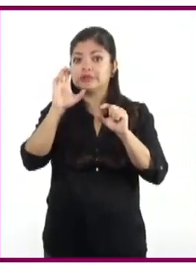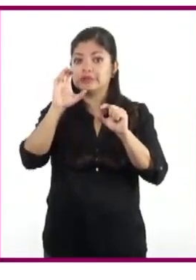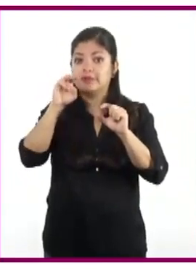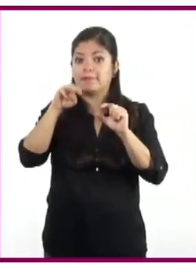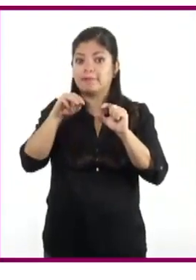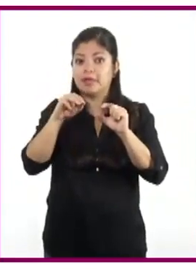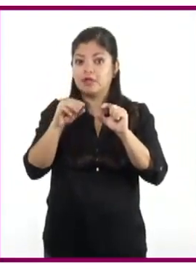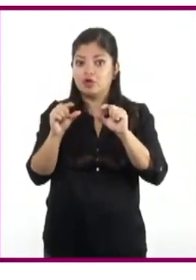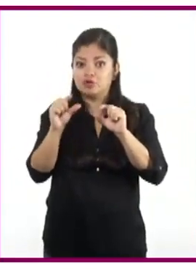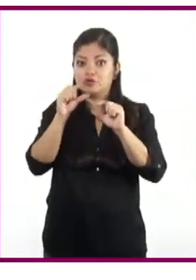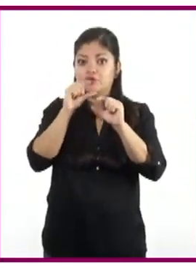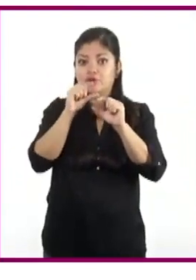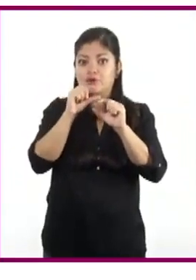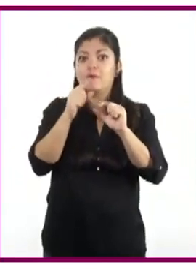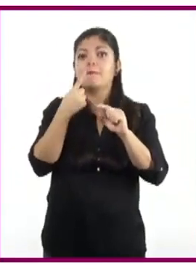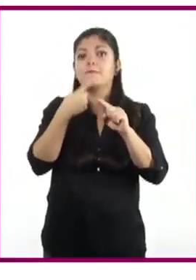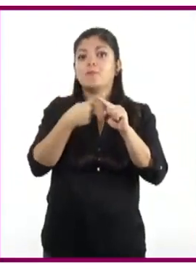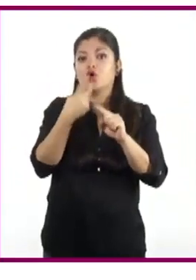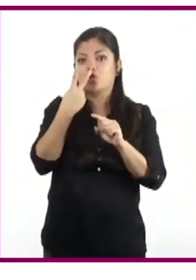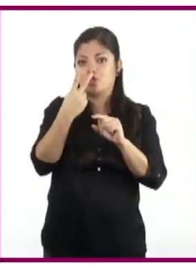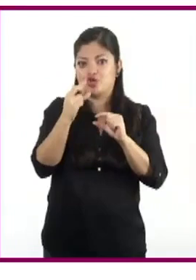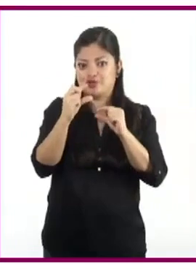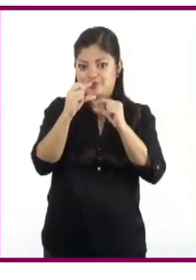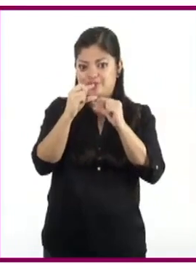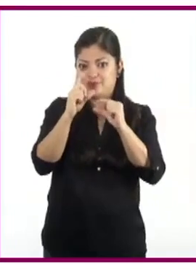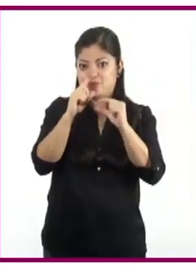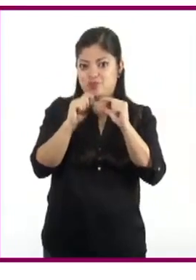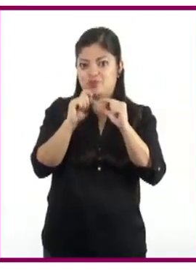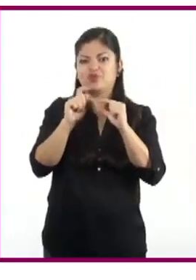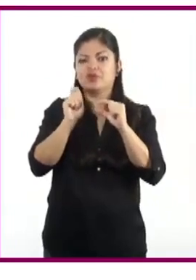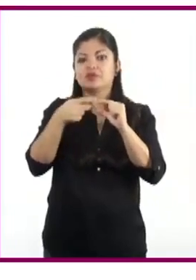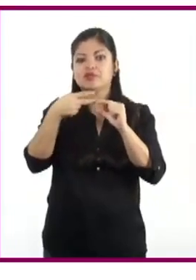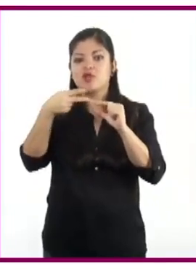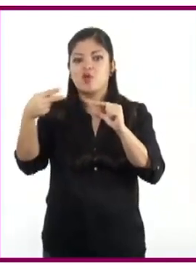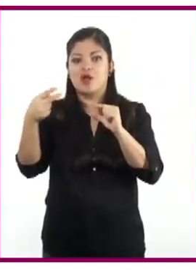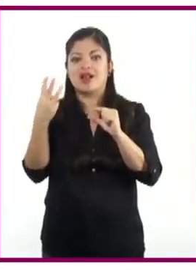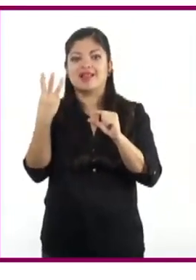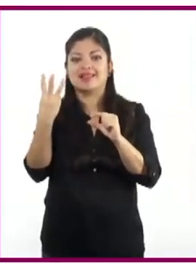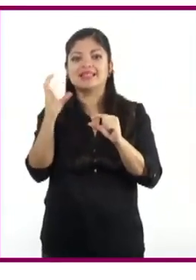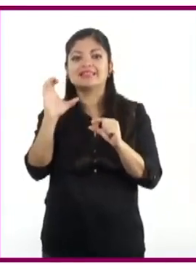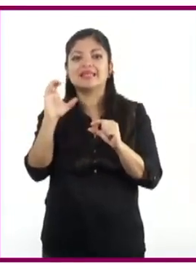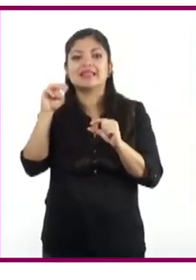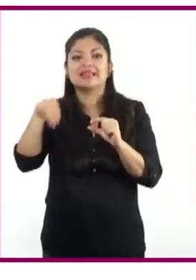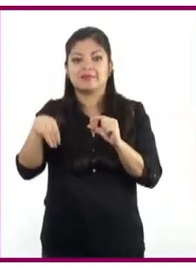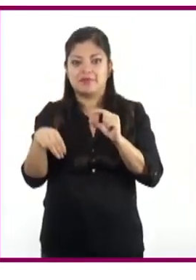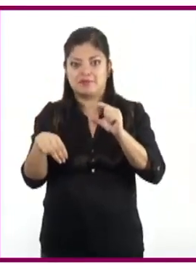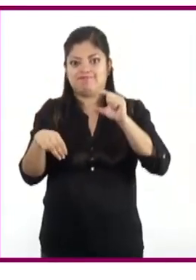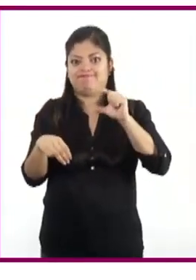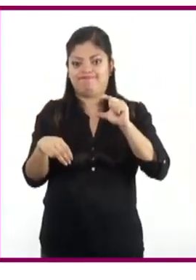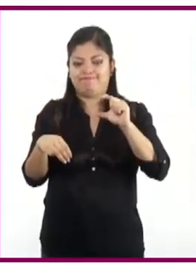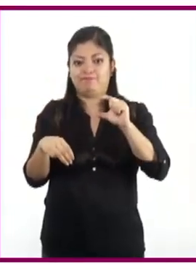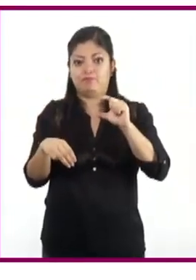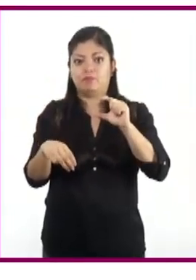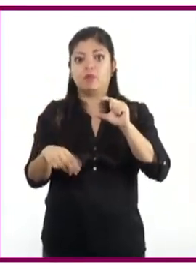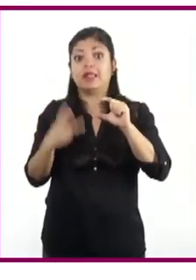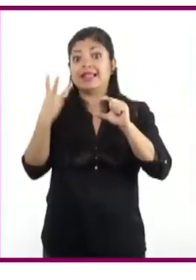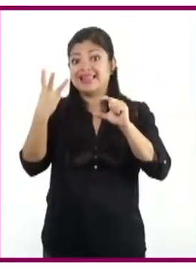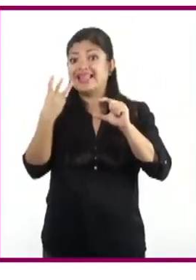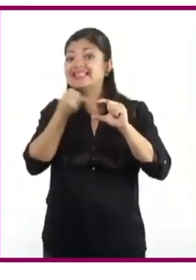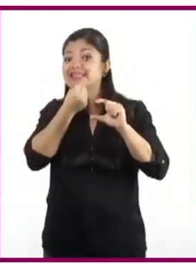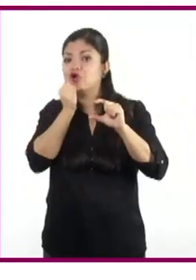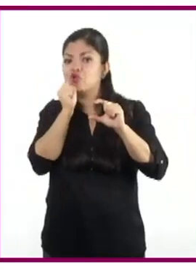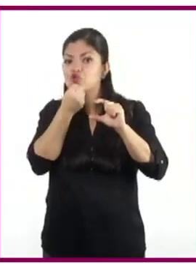centímetros multiplicado por 2, que es igual a 3 centímetros. Y para 3